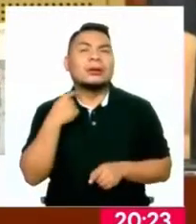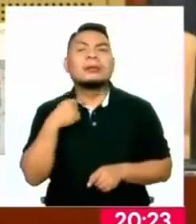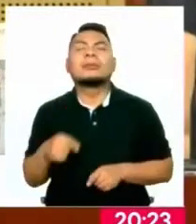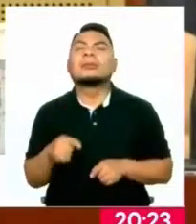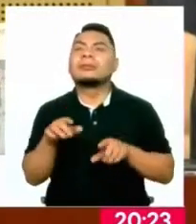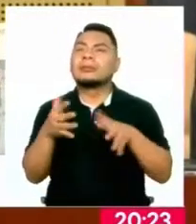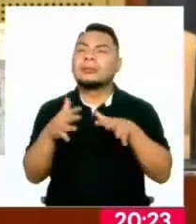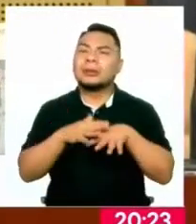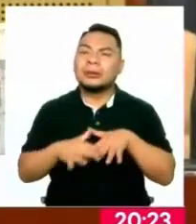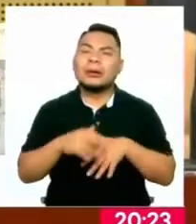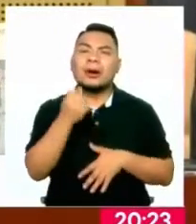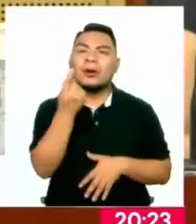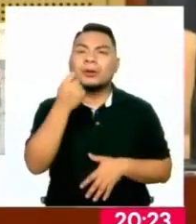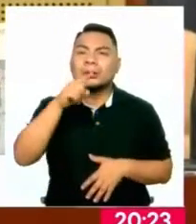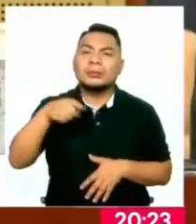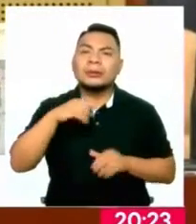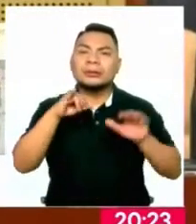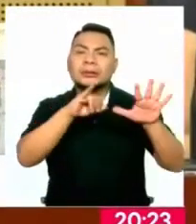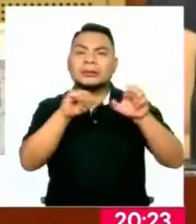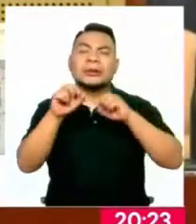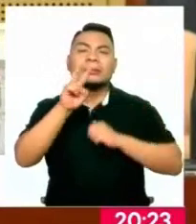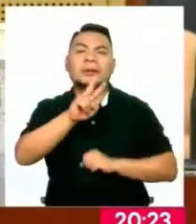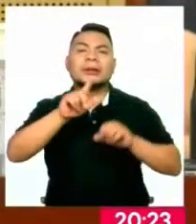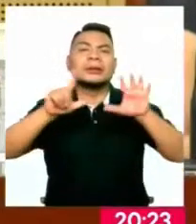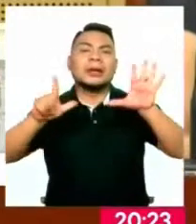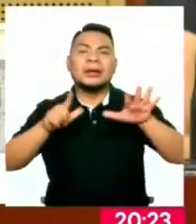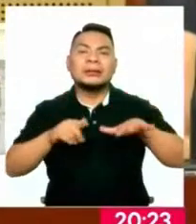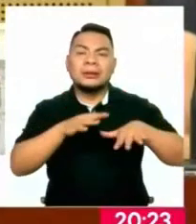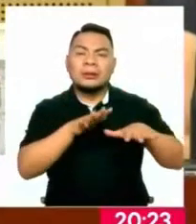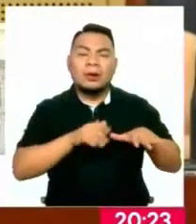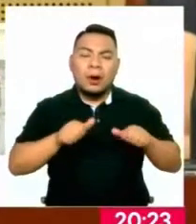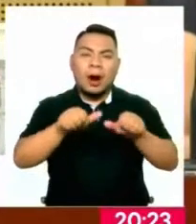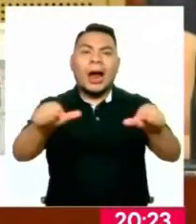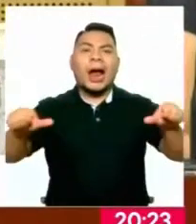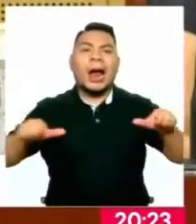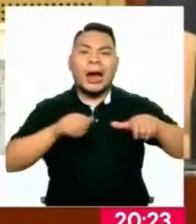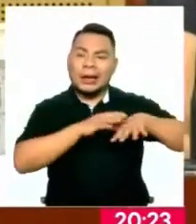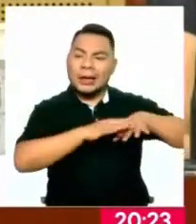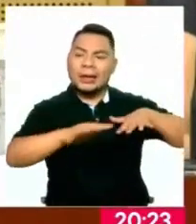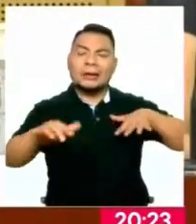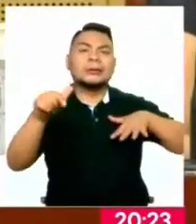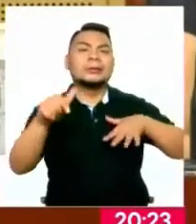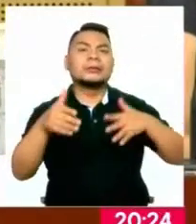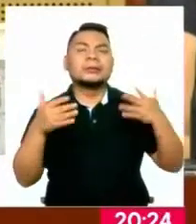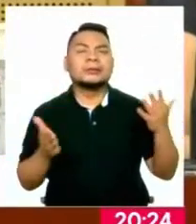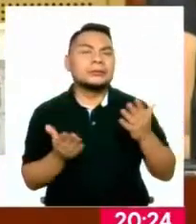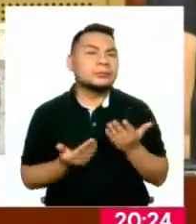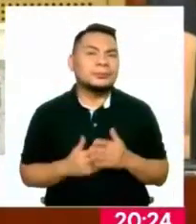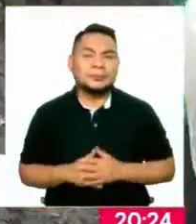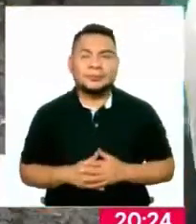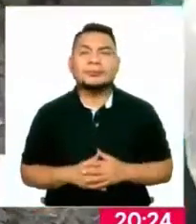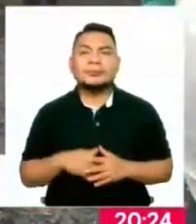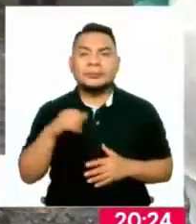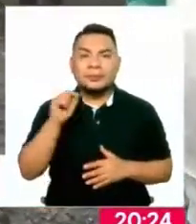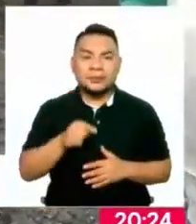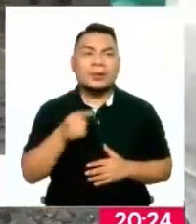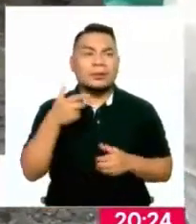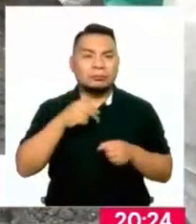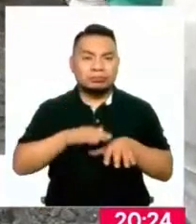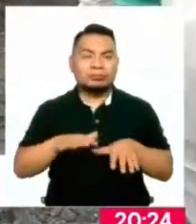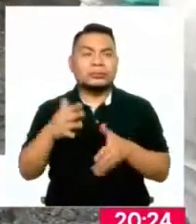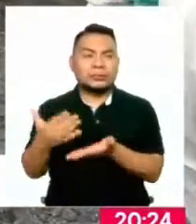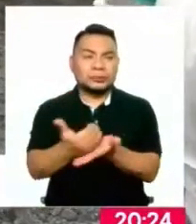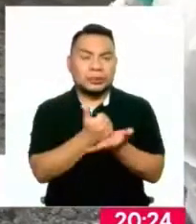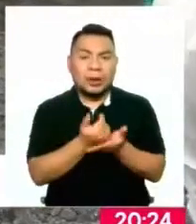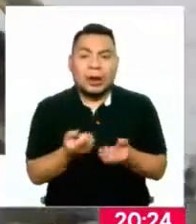alrededor de 11.637 hectáreas entre mar y tierra. A la fecha